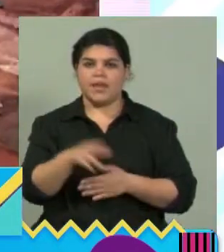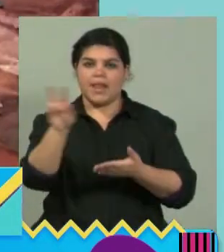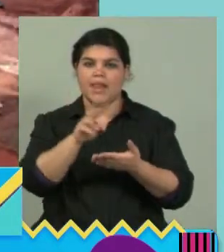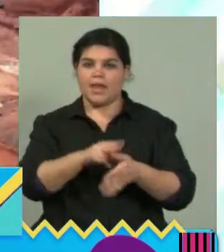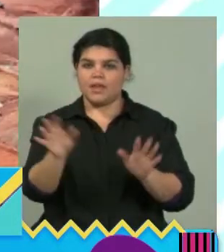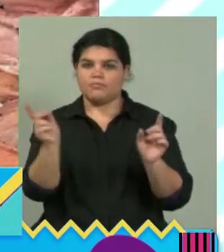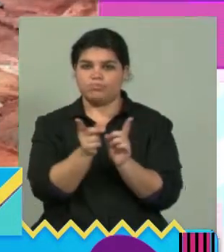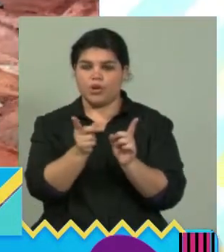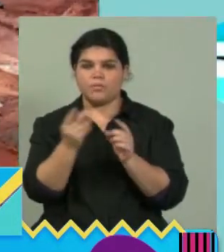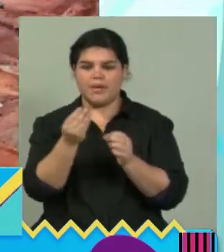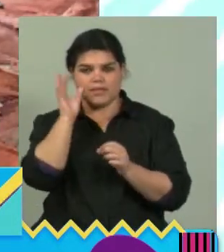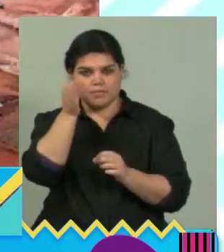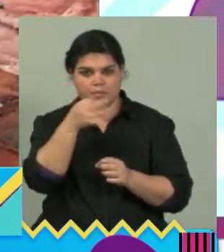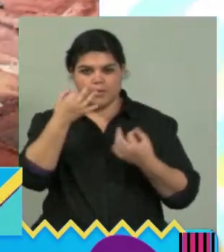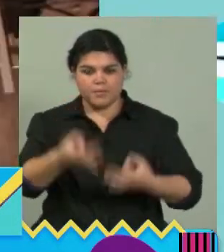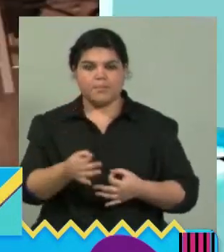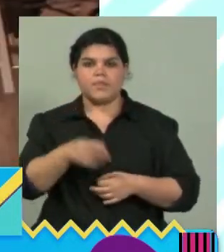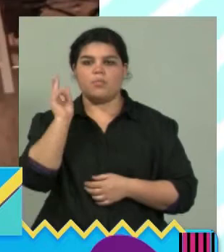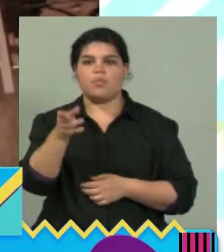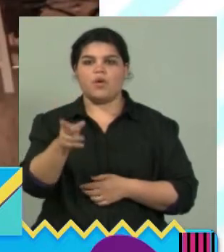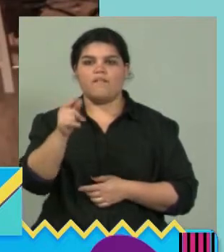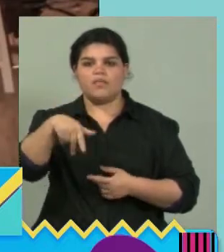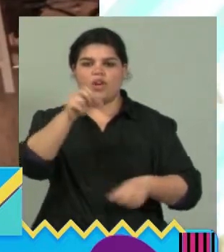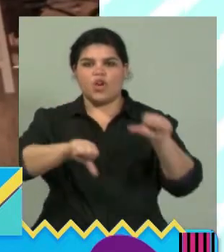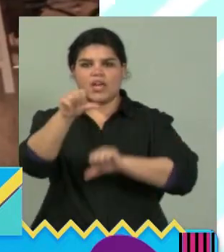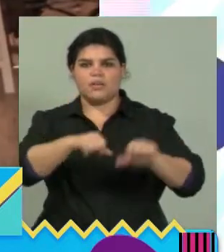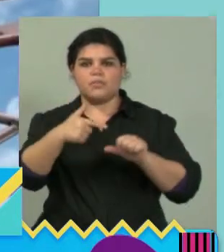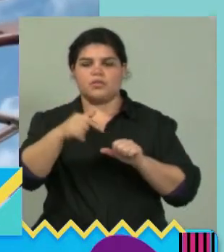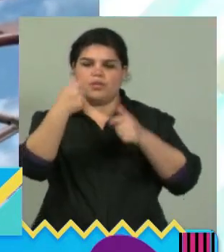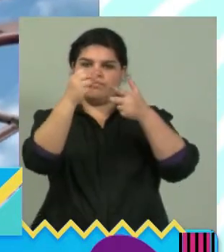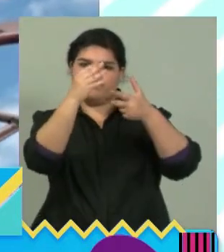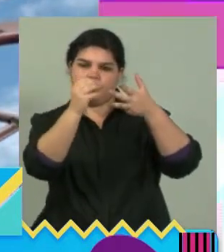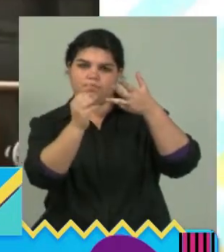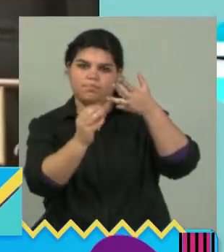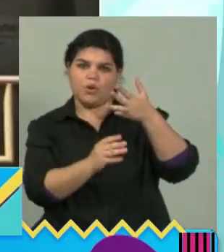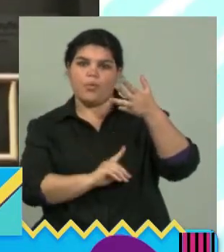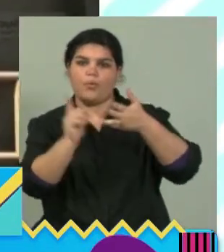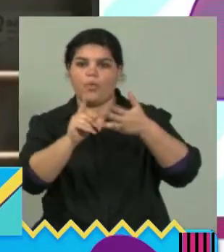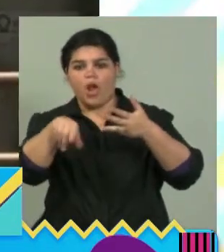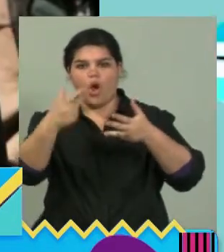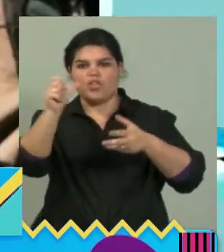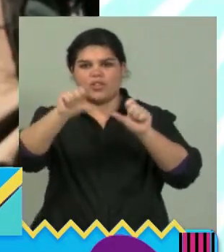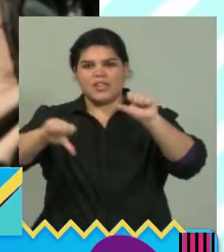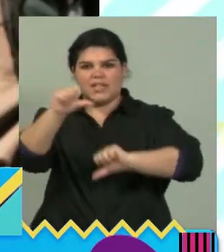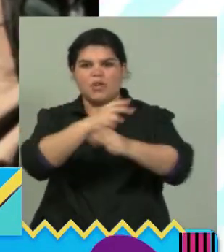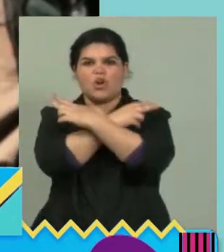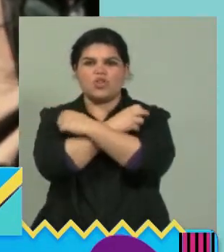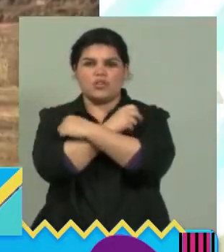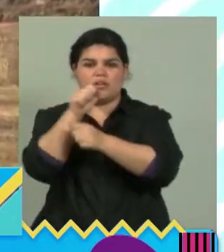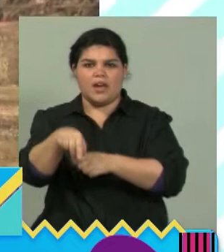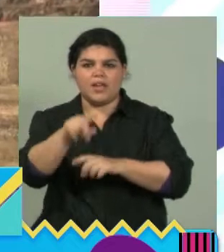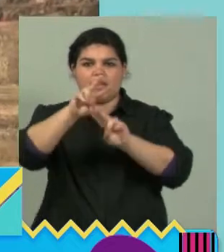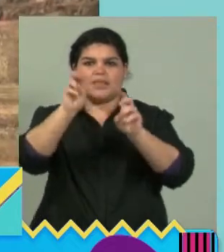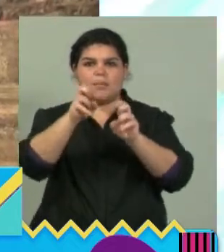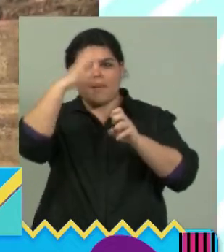contexto. Rápido, se prohíbe el uso de sustancias químicas como cianuro, mercurio, ácido sulfúrico y otras sustancias tóxicas similares en los procesos